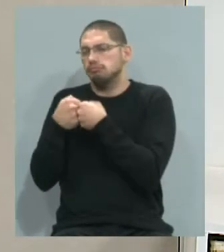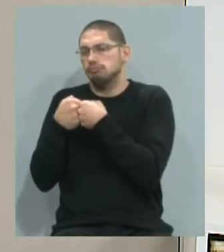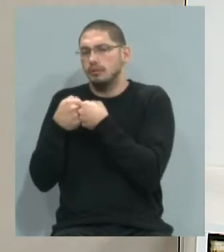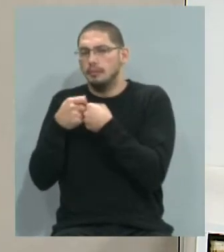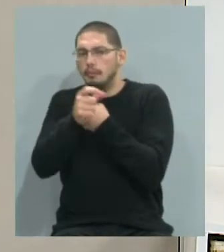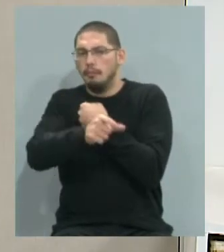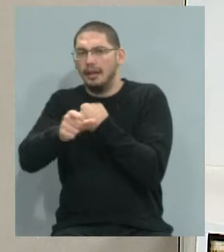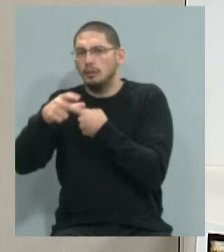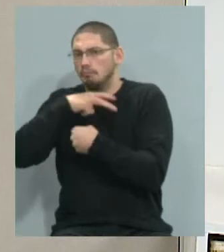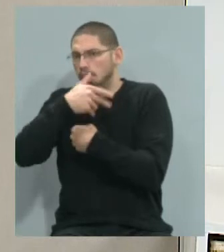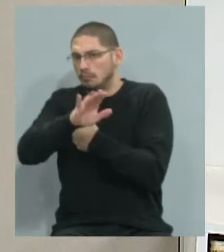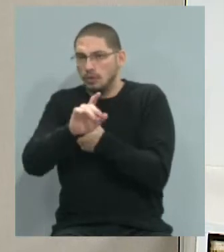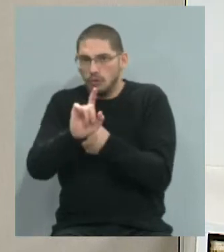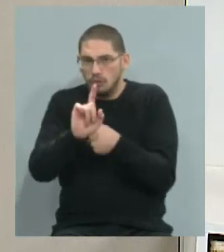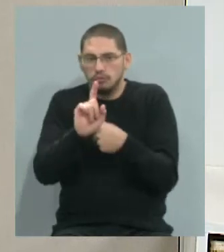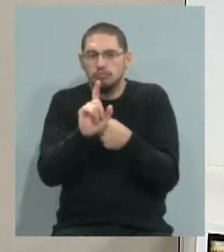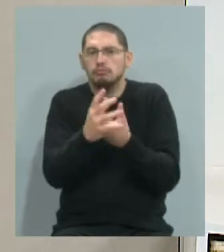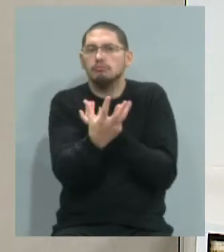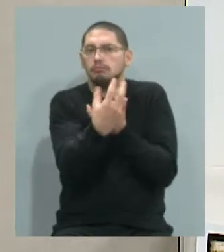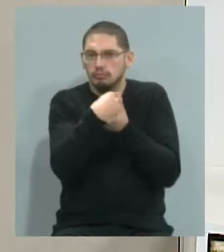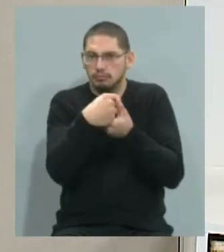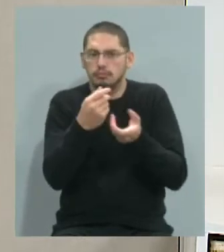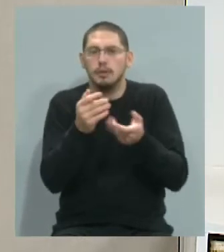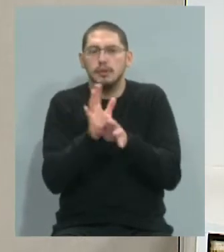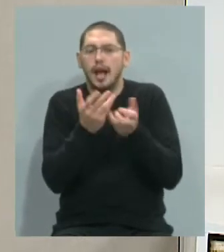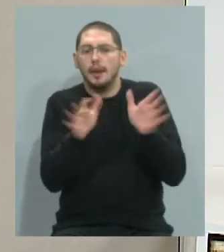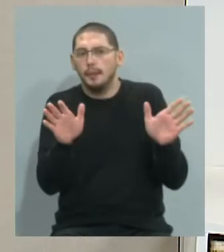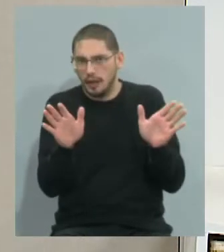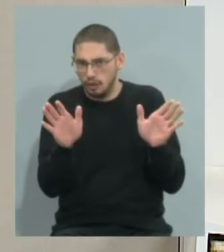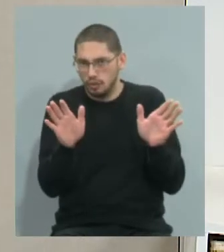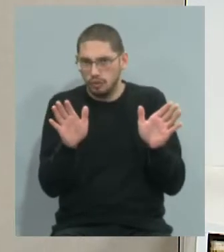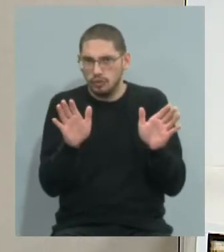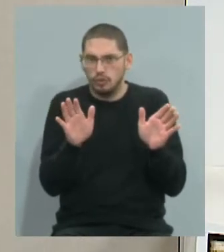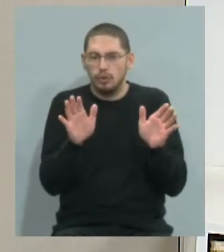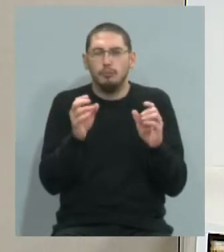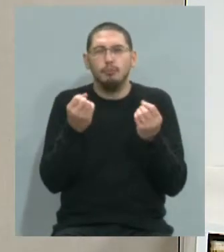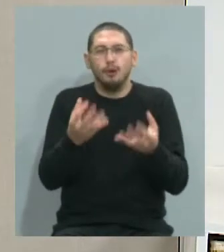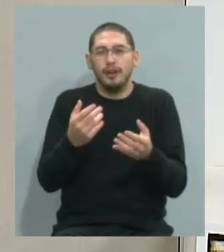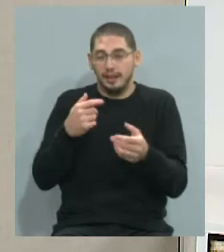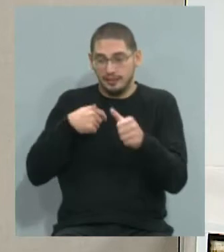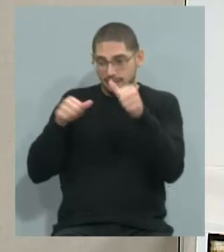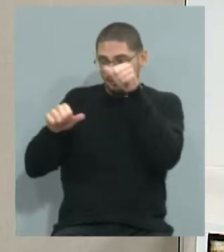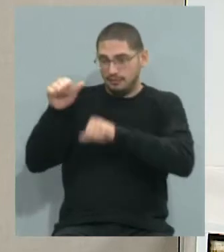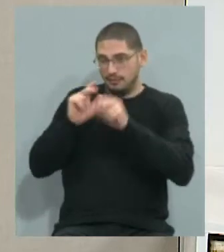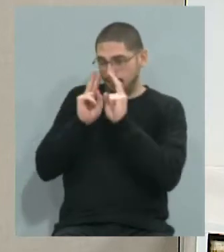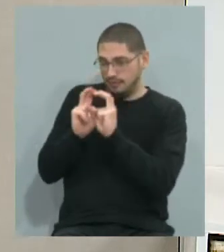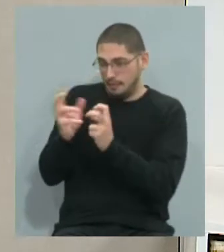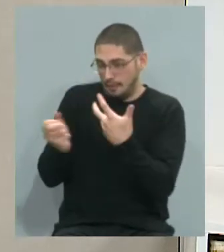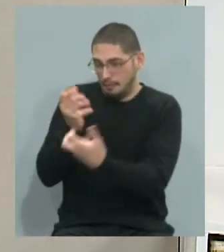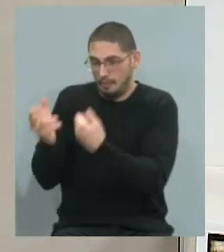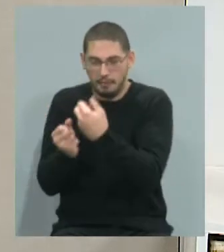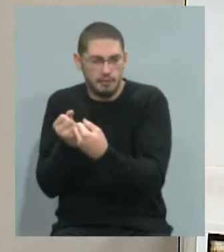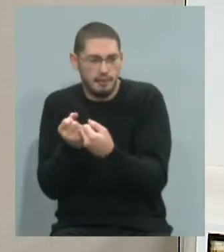sea, procurar que la ciencia apunte siempre hacia su relevancia social, hacia las comunidades que pretende en